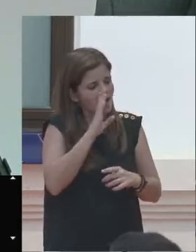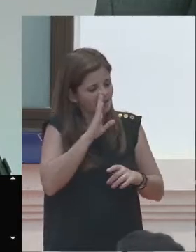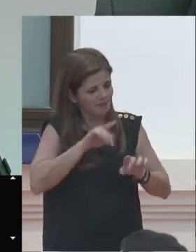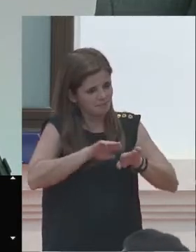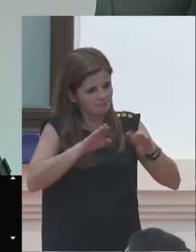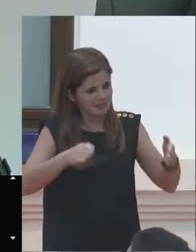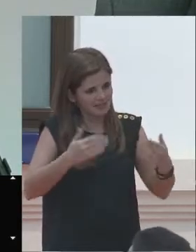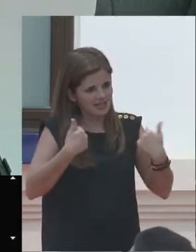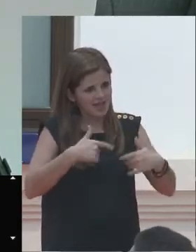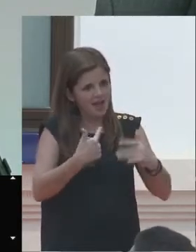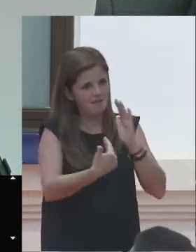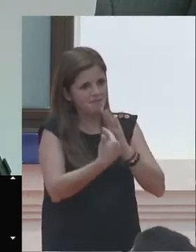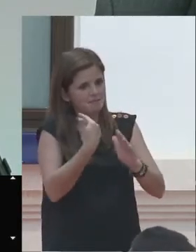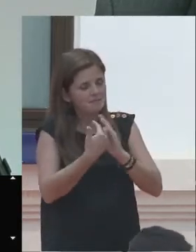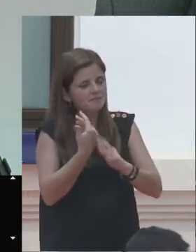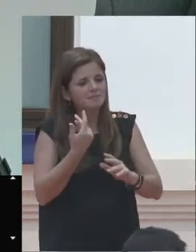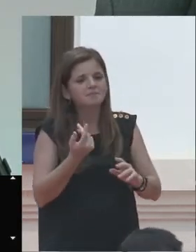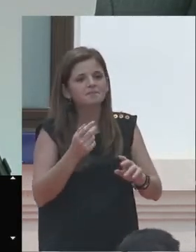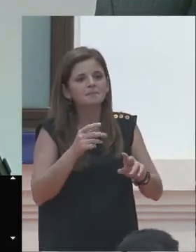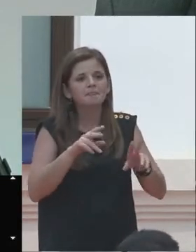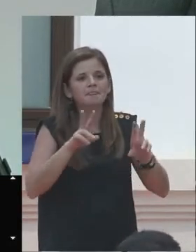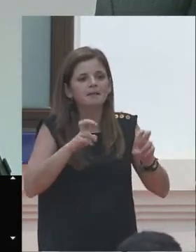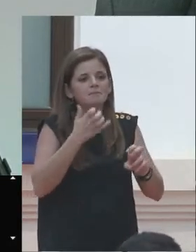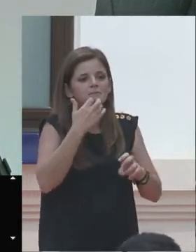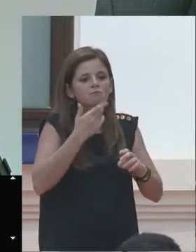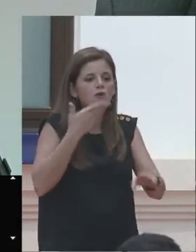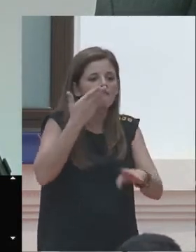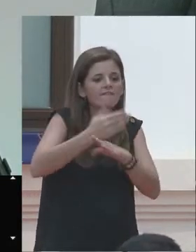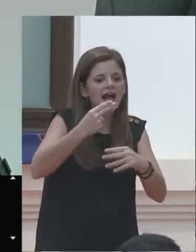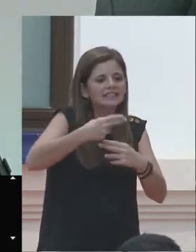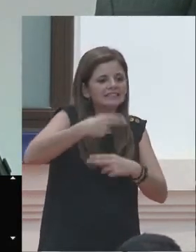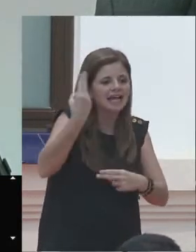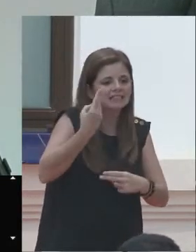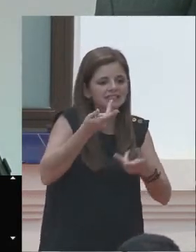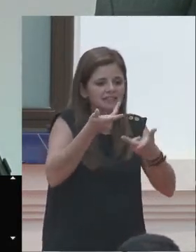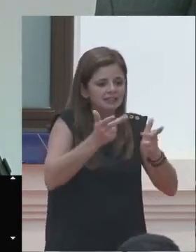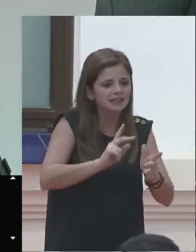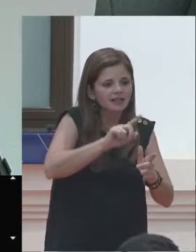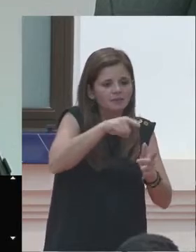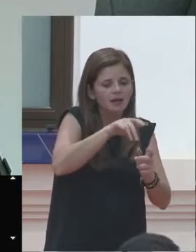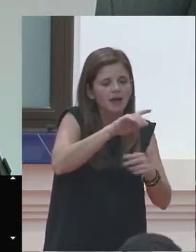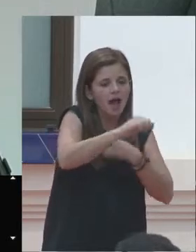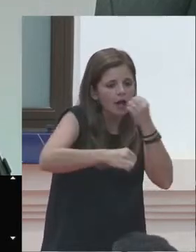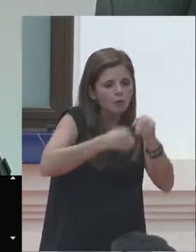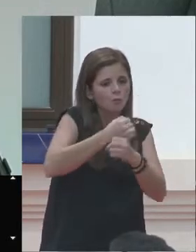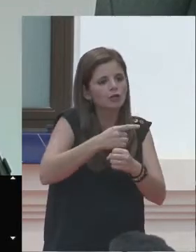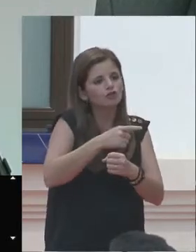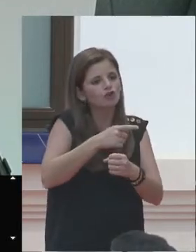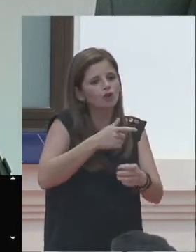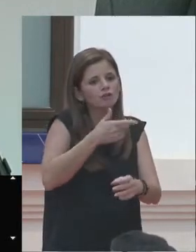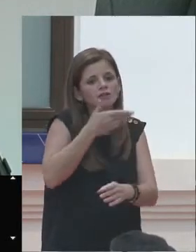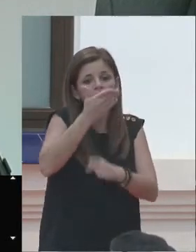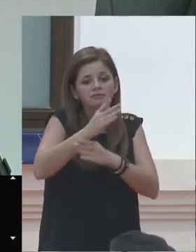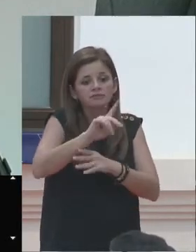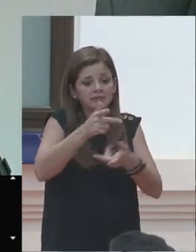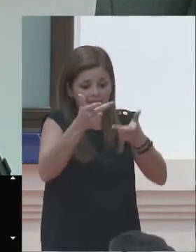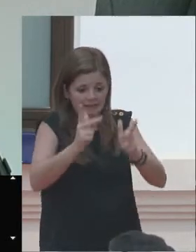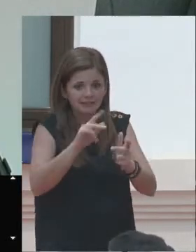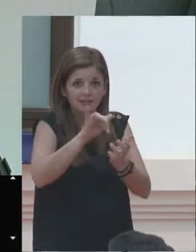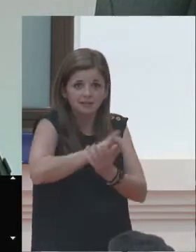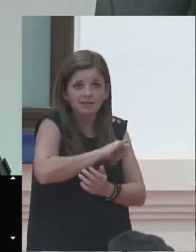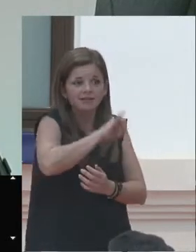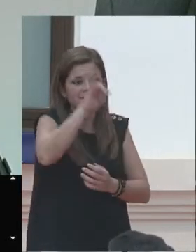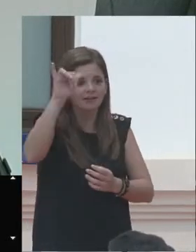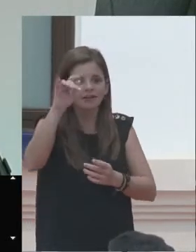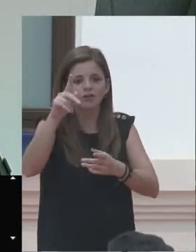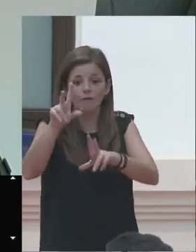diferentes procesos o cajitas que tenéis, desde que yo cojo un taxi, voy al aeropuerto y me monto en el avión y voy al aeropuerto y dejo